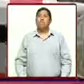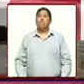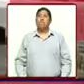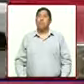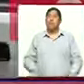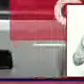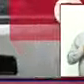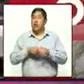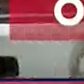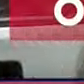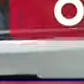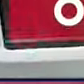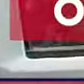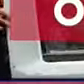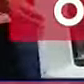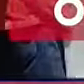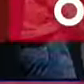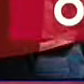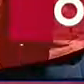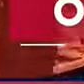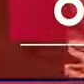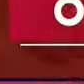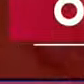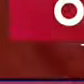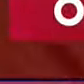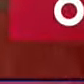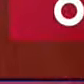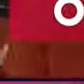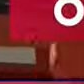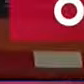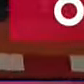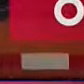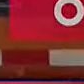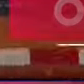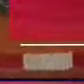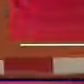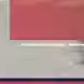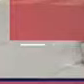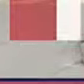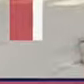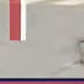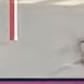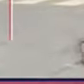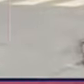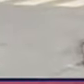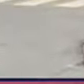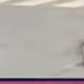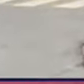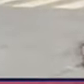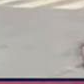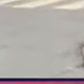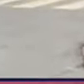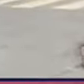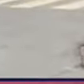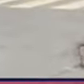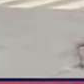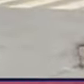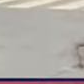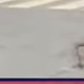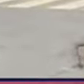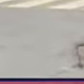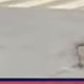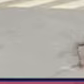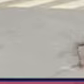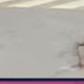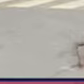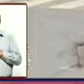Esta noche se está desplazando 10 voluntarios de Oruro hacia la ciudad de Cochabamba, donde vamos a poder coordinar juntamente con 15 de allá y 15